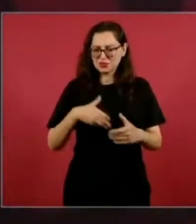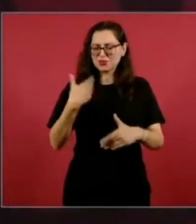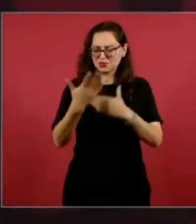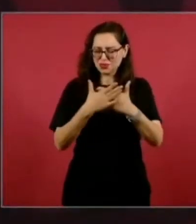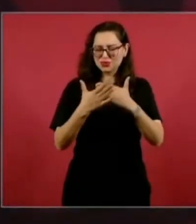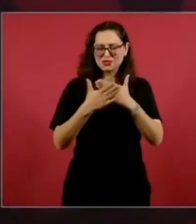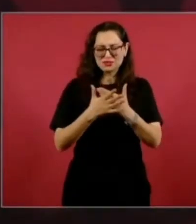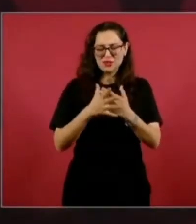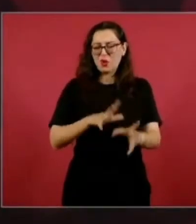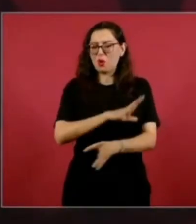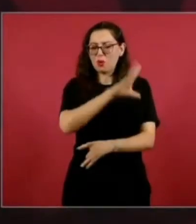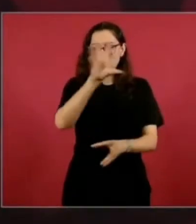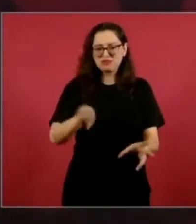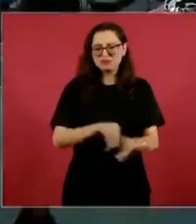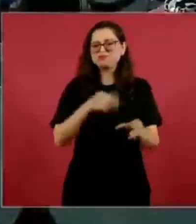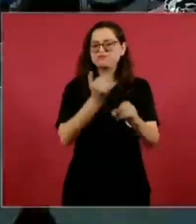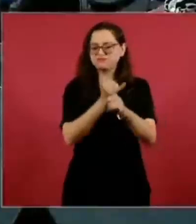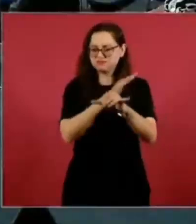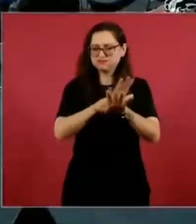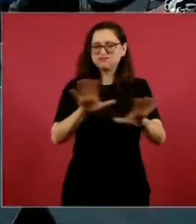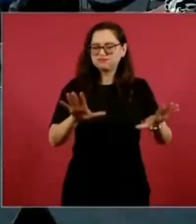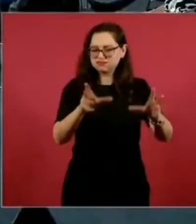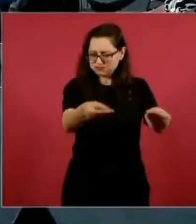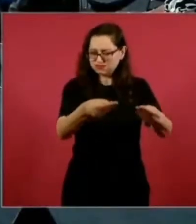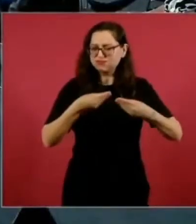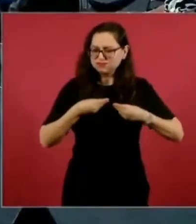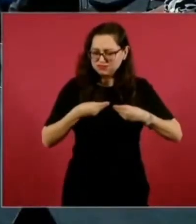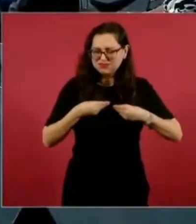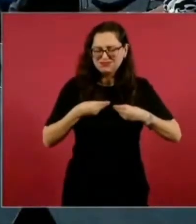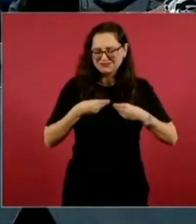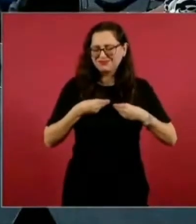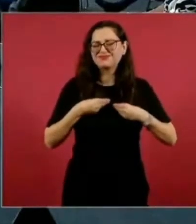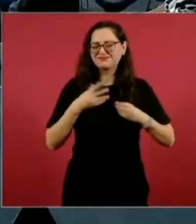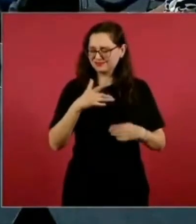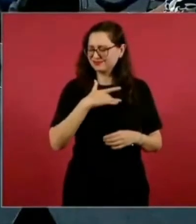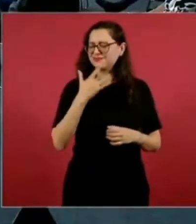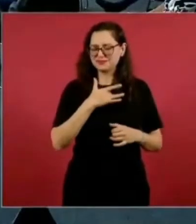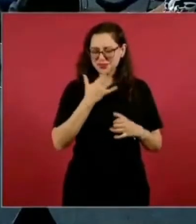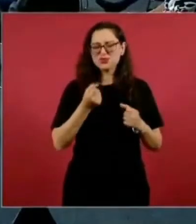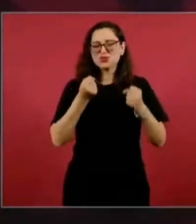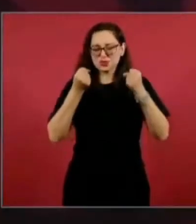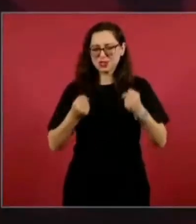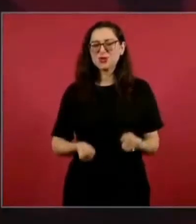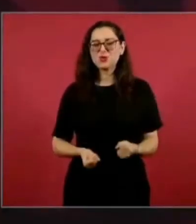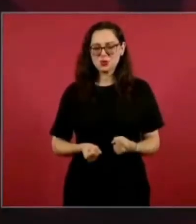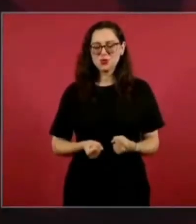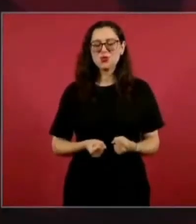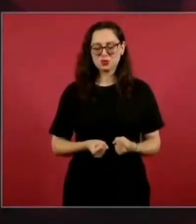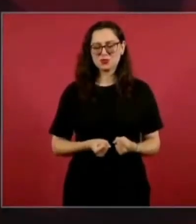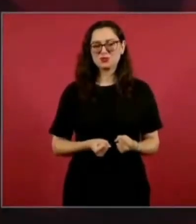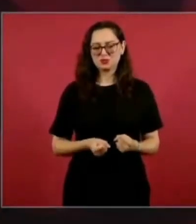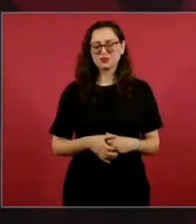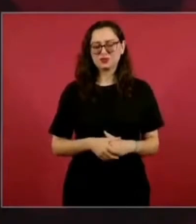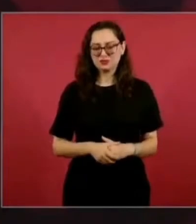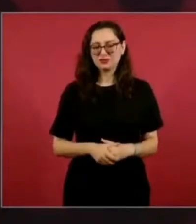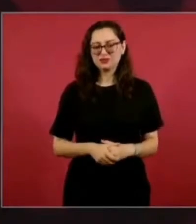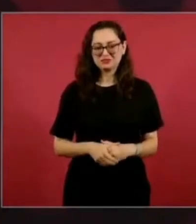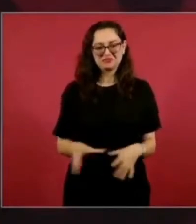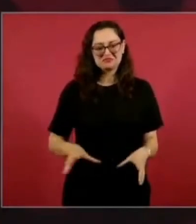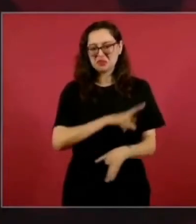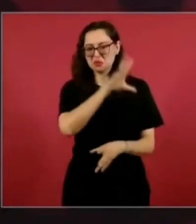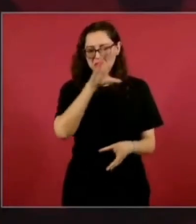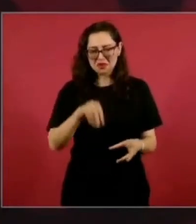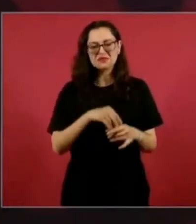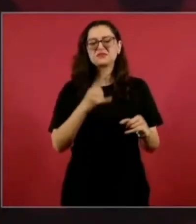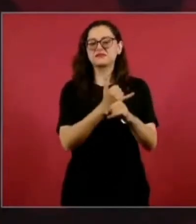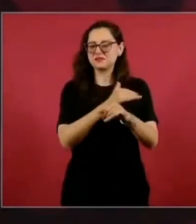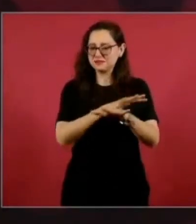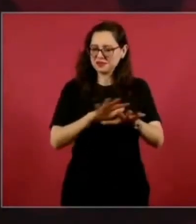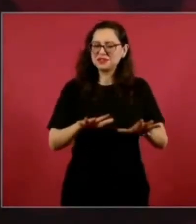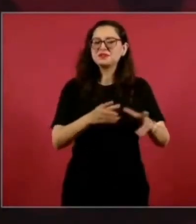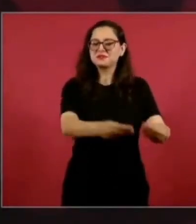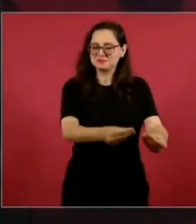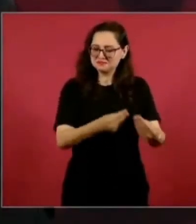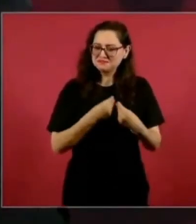y